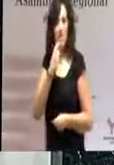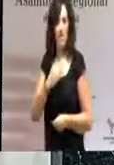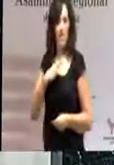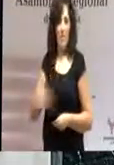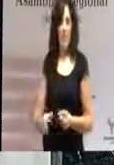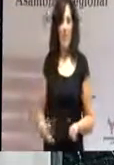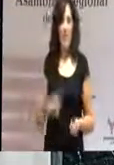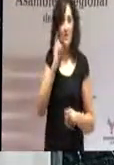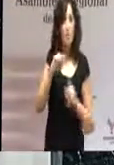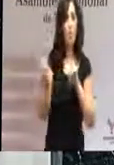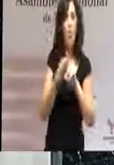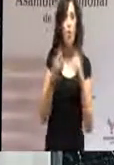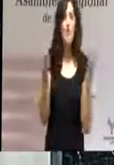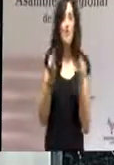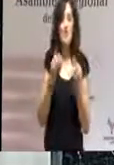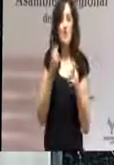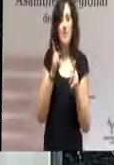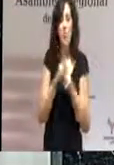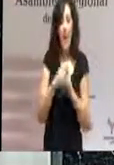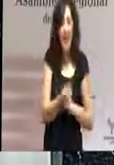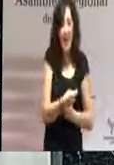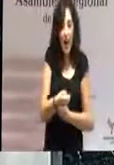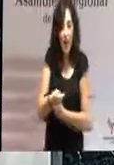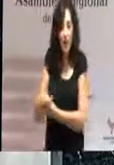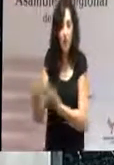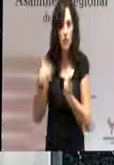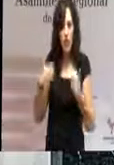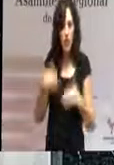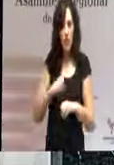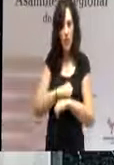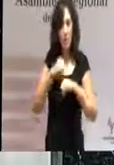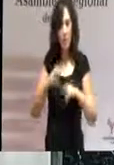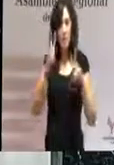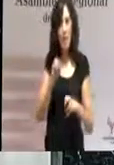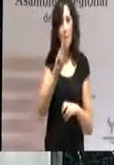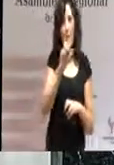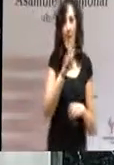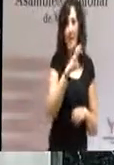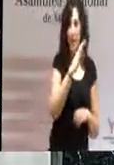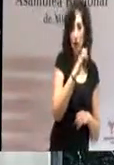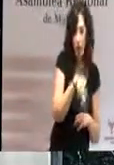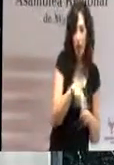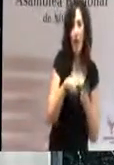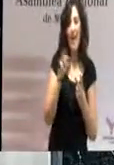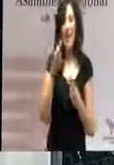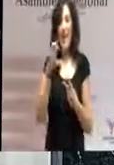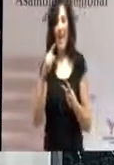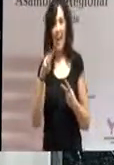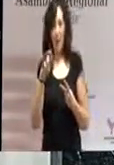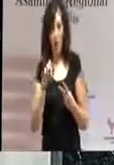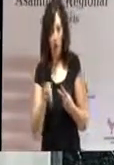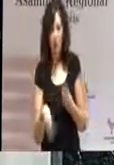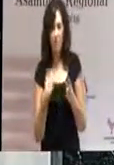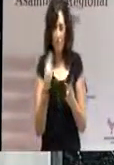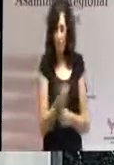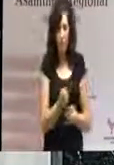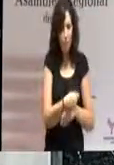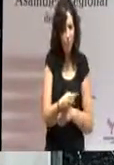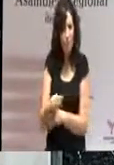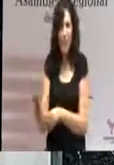preciso dar solución a los regadíos consolidados del Reguero y el Paretón, a la grave situación